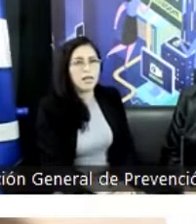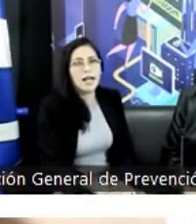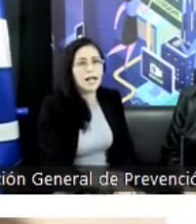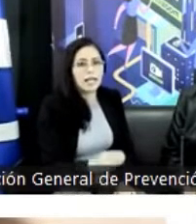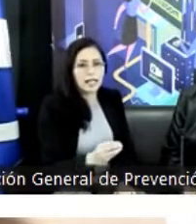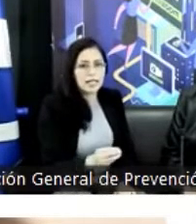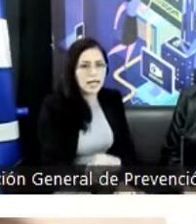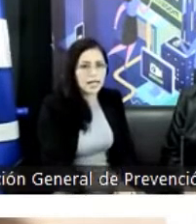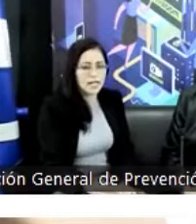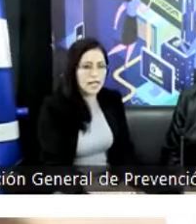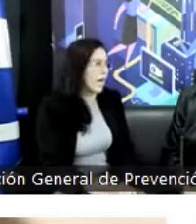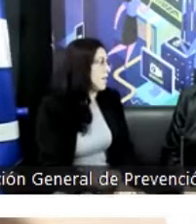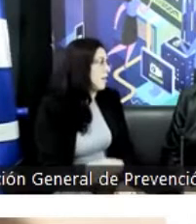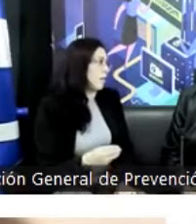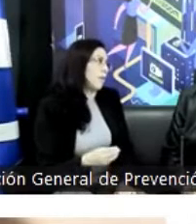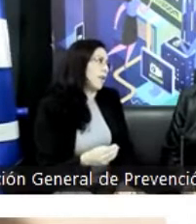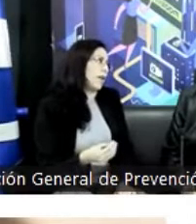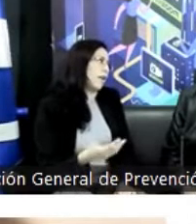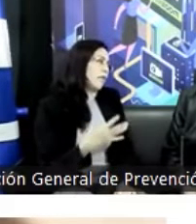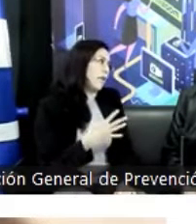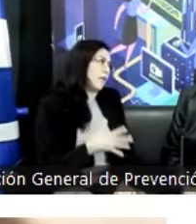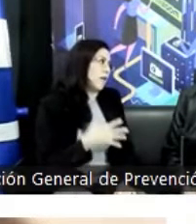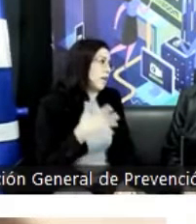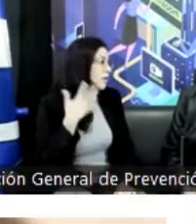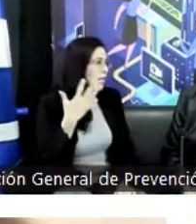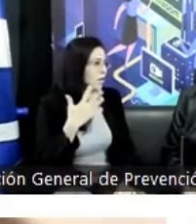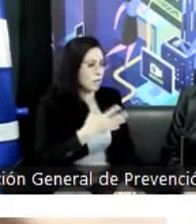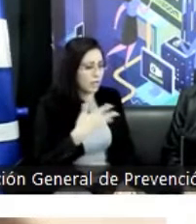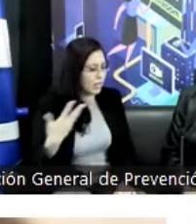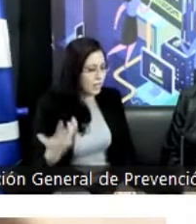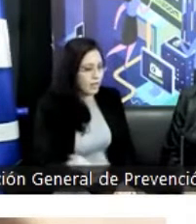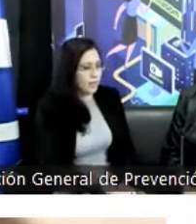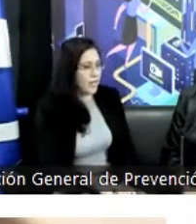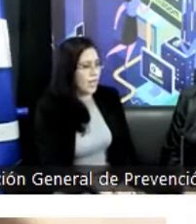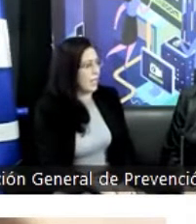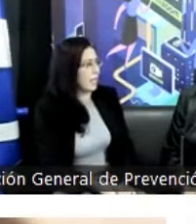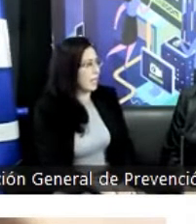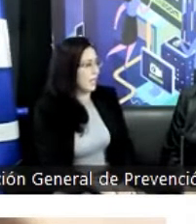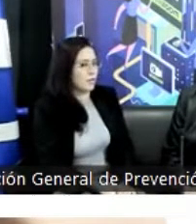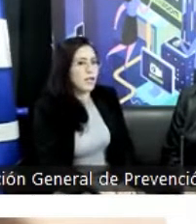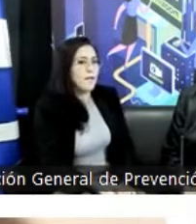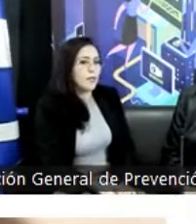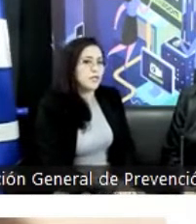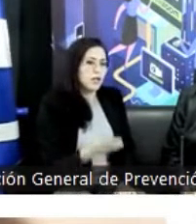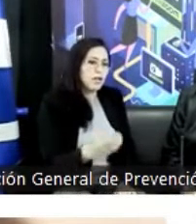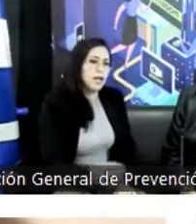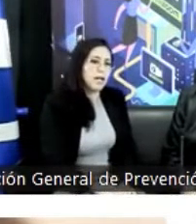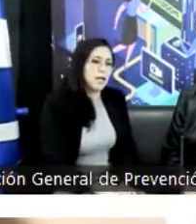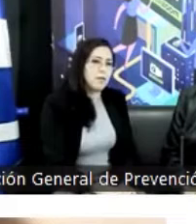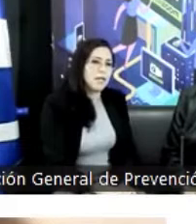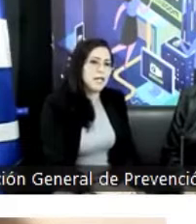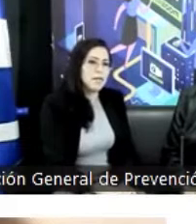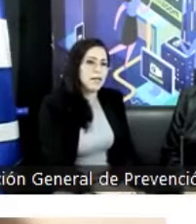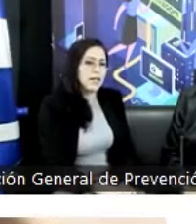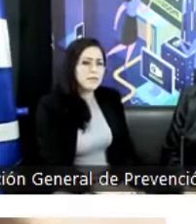a una característica ya de daño que puede incurrir a su salud, a la salud mental y a terceros. Entonces hoy el